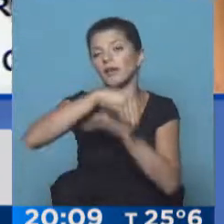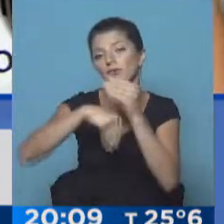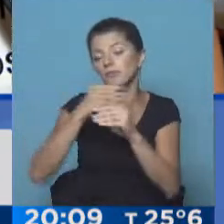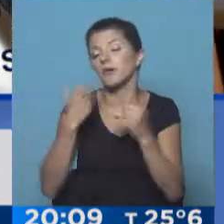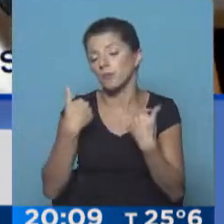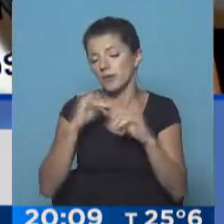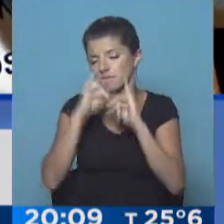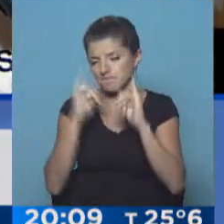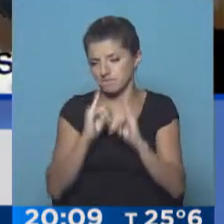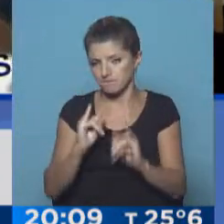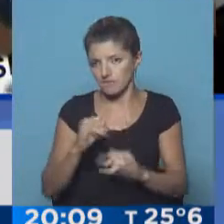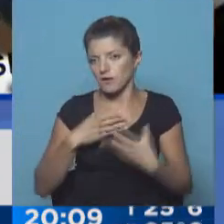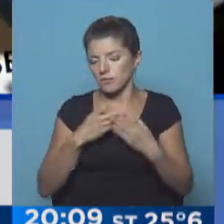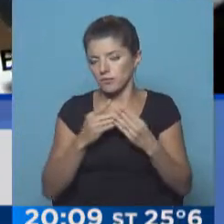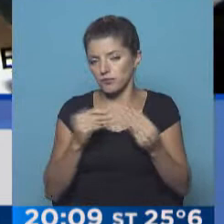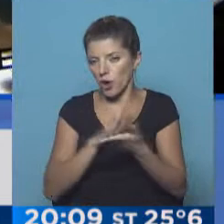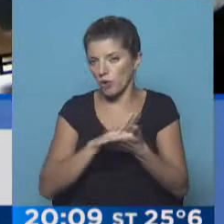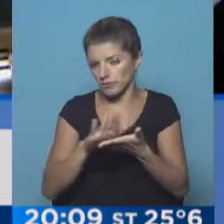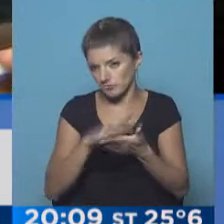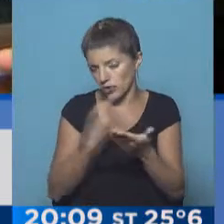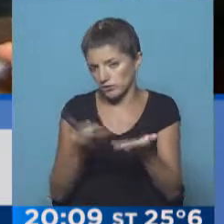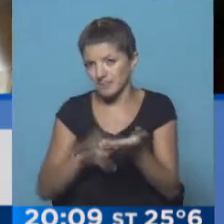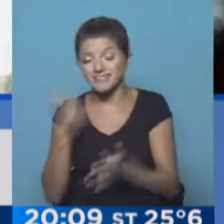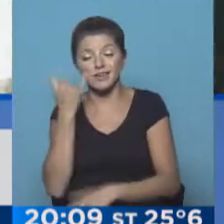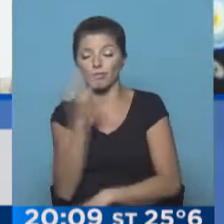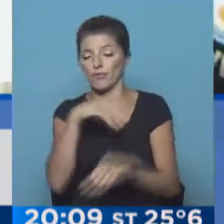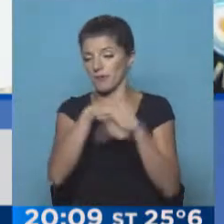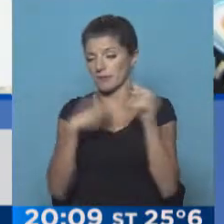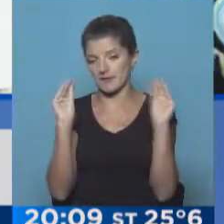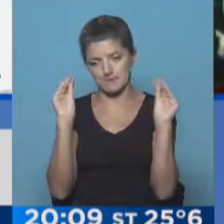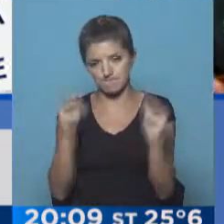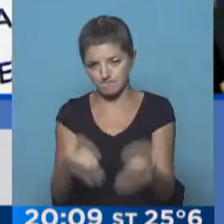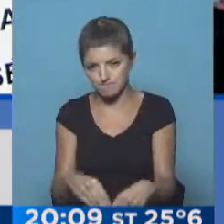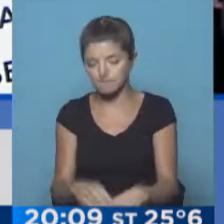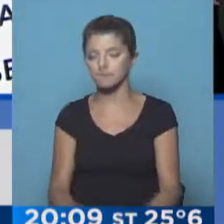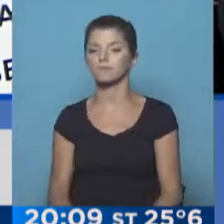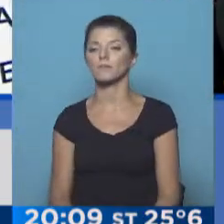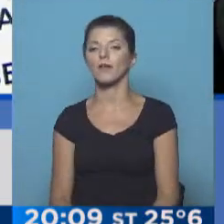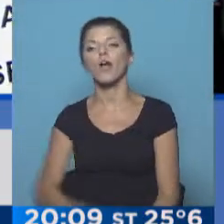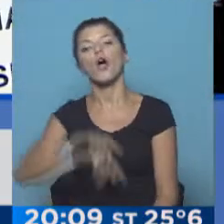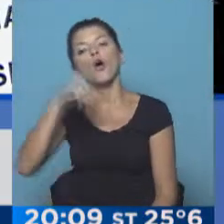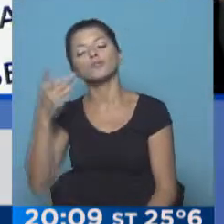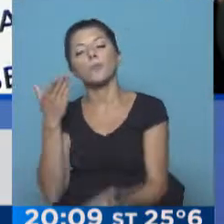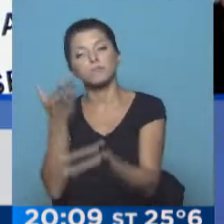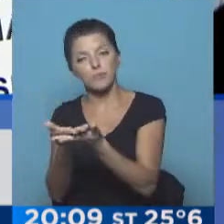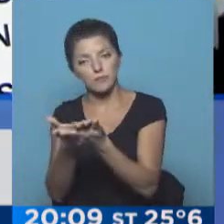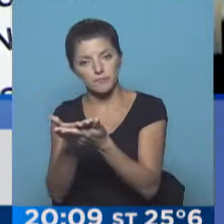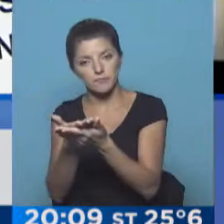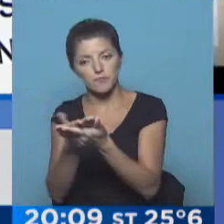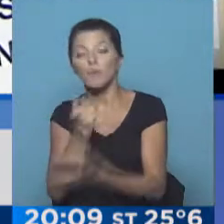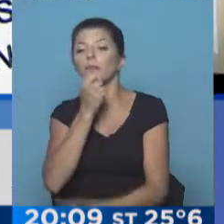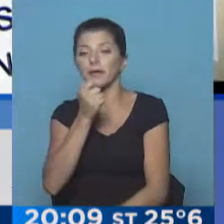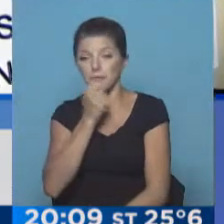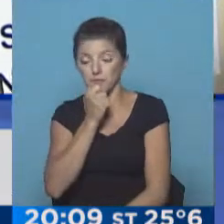paz. O sea, ya han destruido dos familias. Se sumaron otros reclamos de justicia y por la similitud de ella, el caso